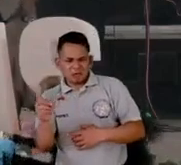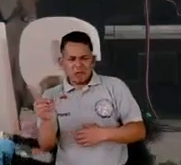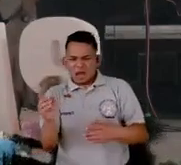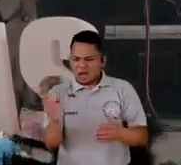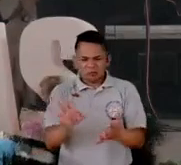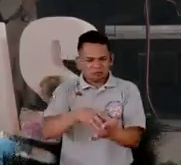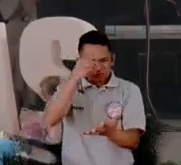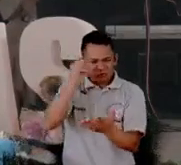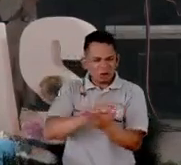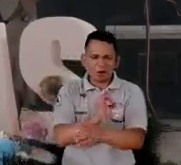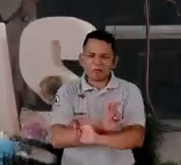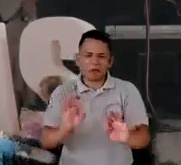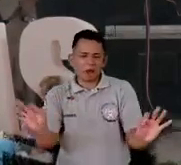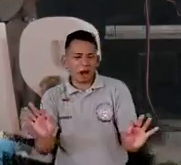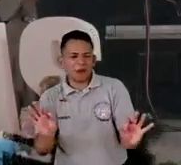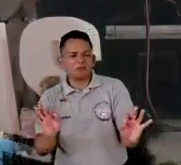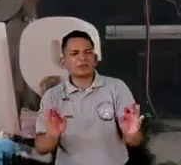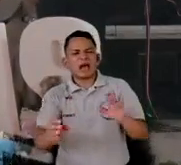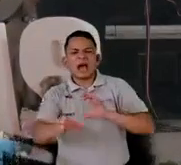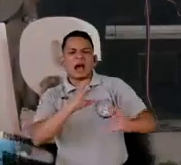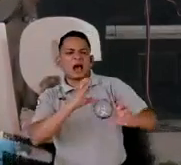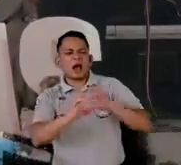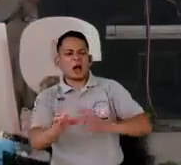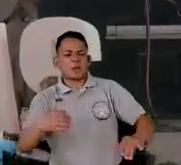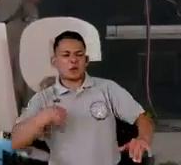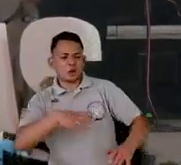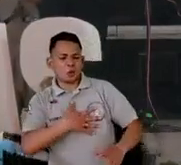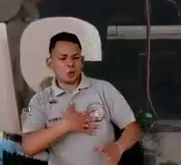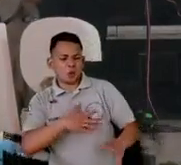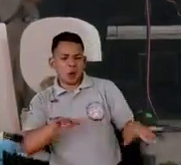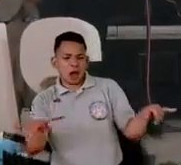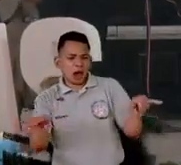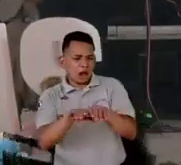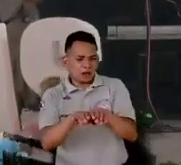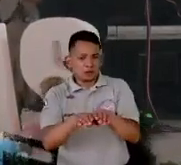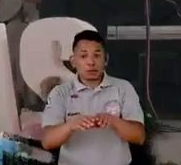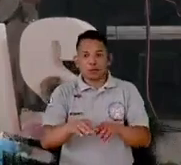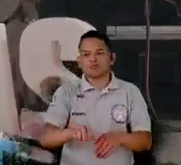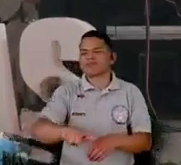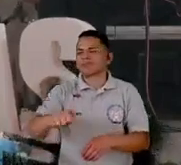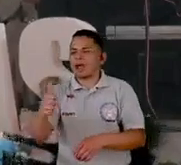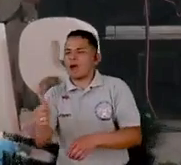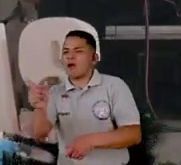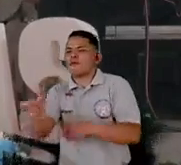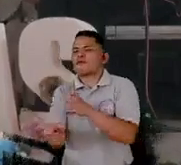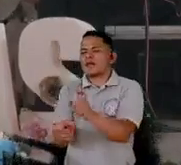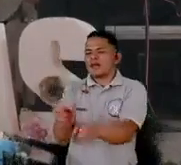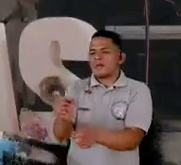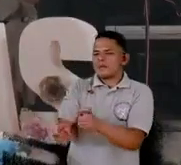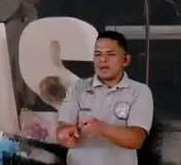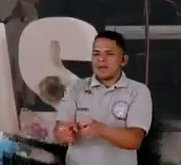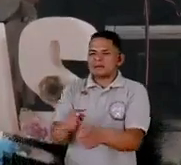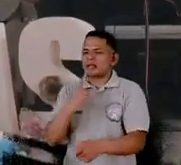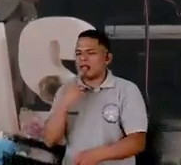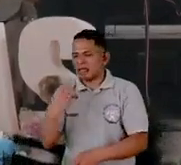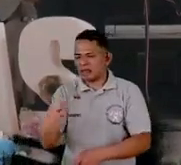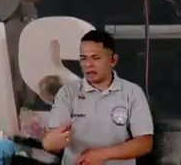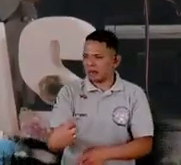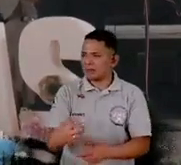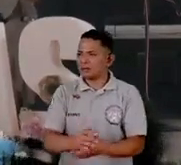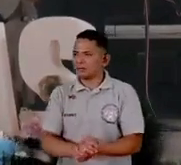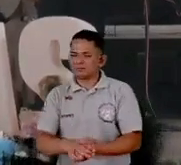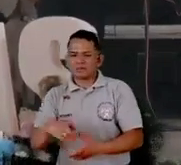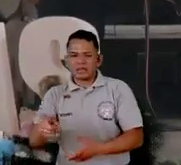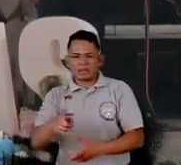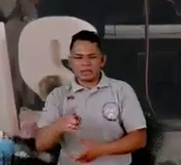hablan nuestro idioma en el que fuimos formados, pero otros criticando sin haberse percatado dijeron están